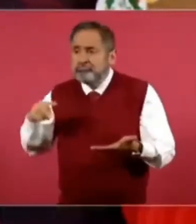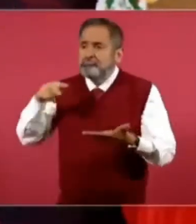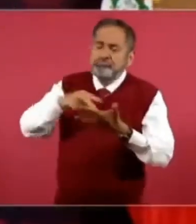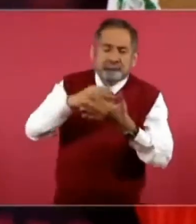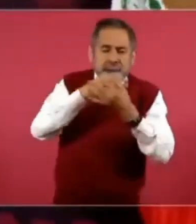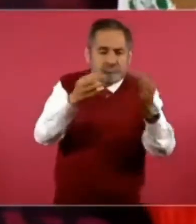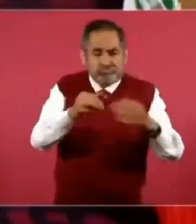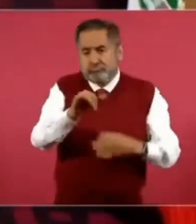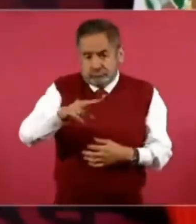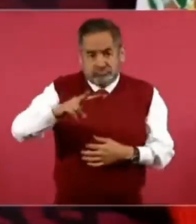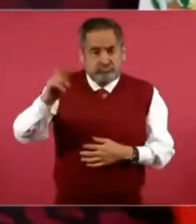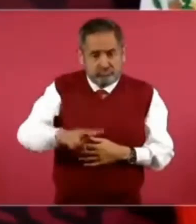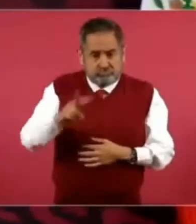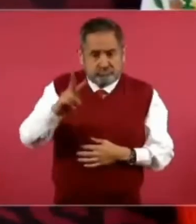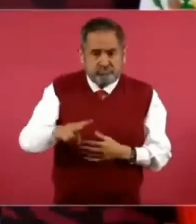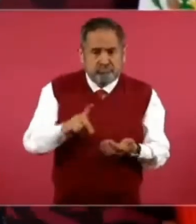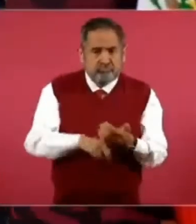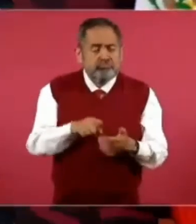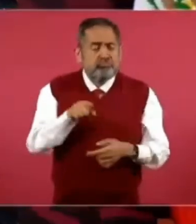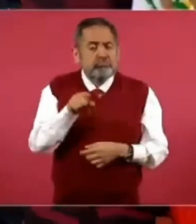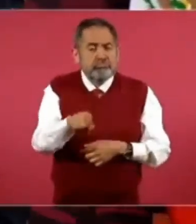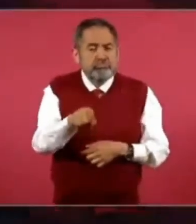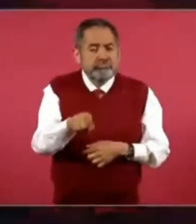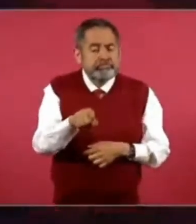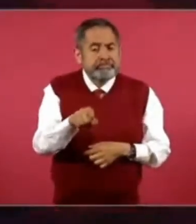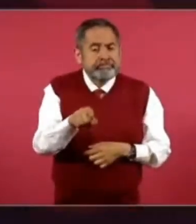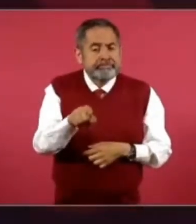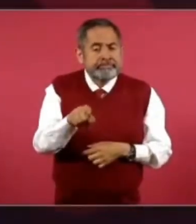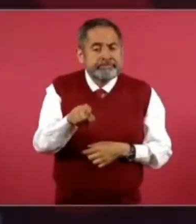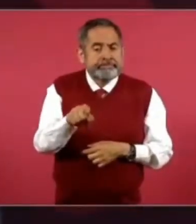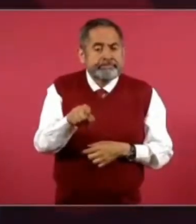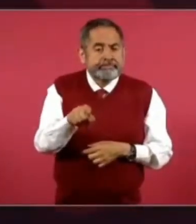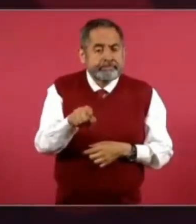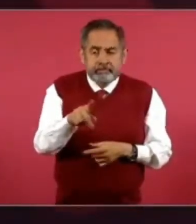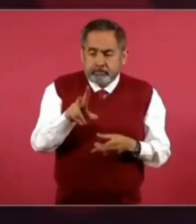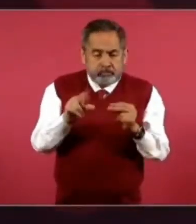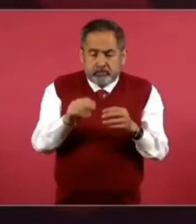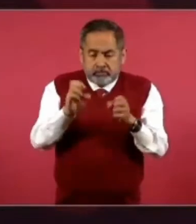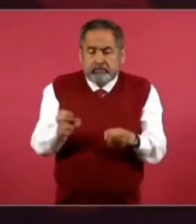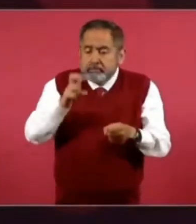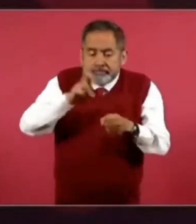efecto, pues él no estaba en Sinaloa,